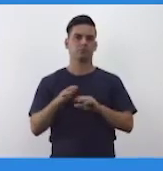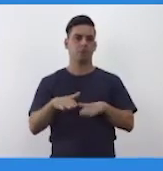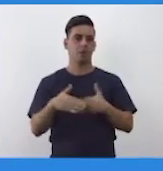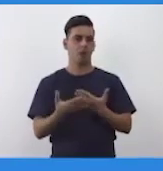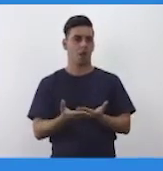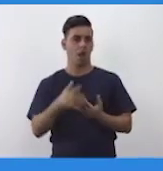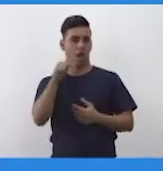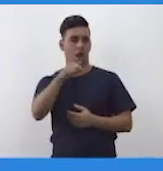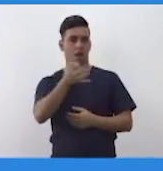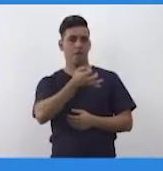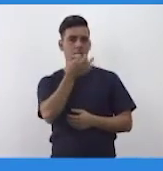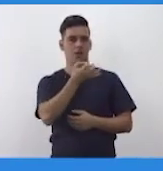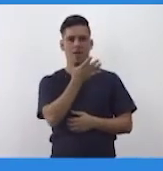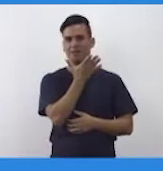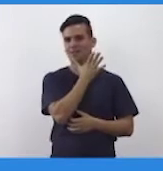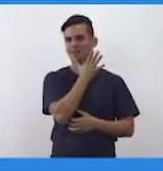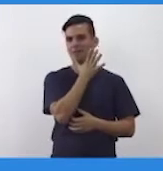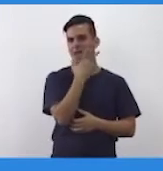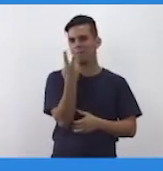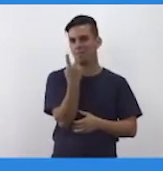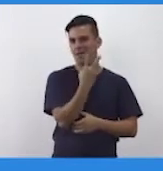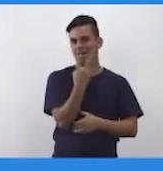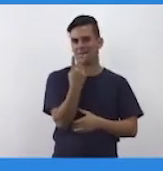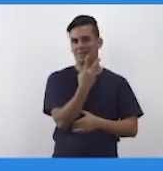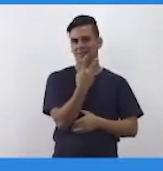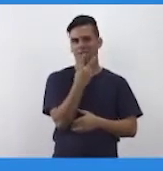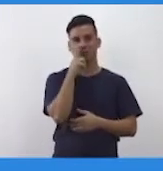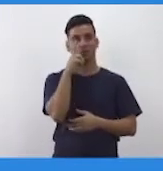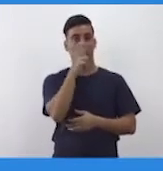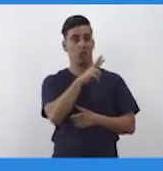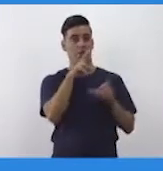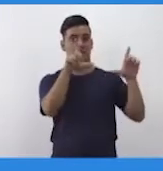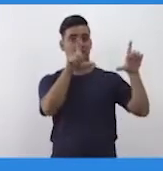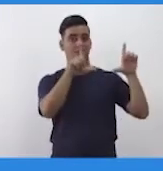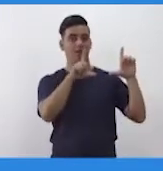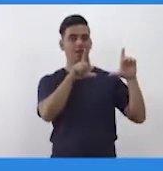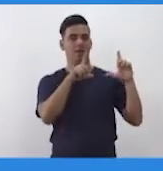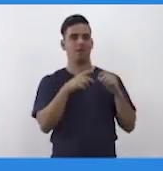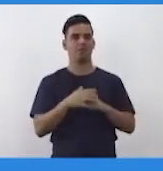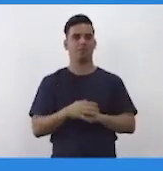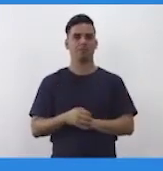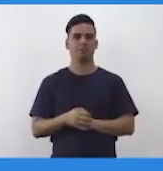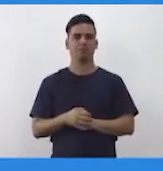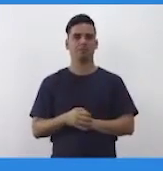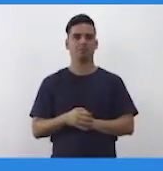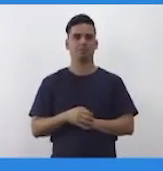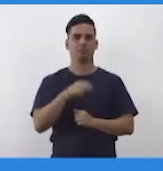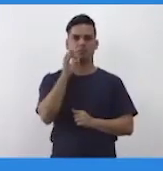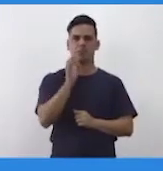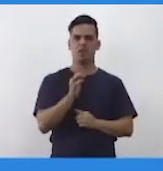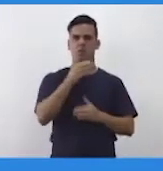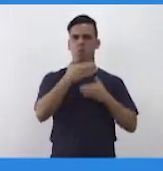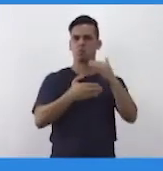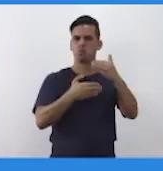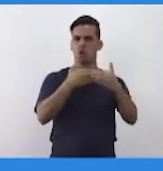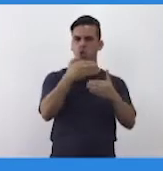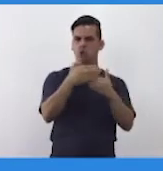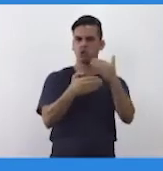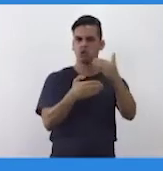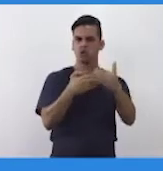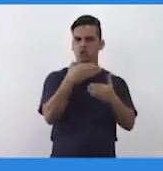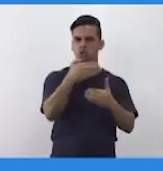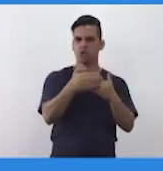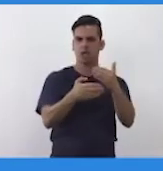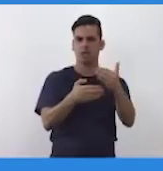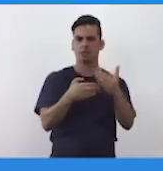semejanza. Ahí, como bien aparece en pantalla, son procesos del